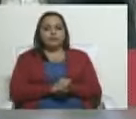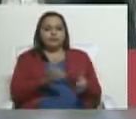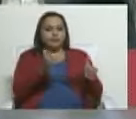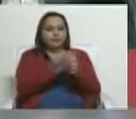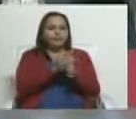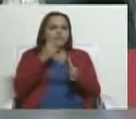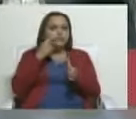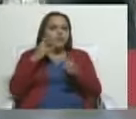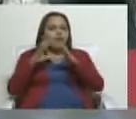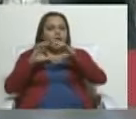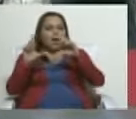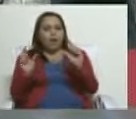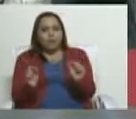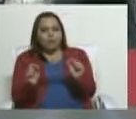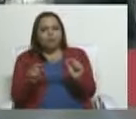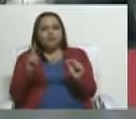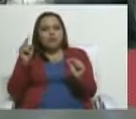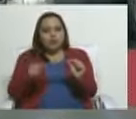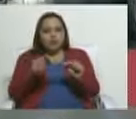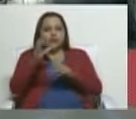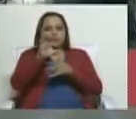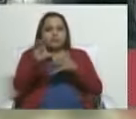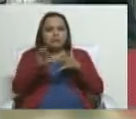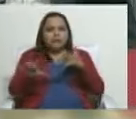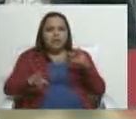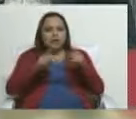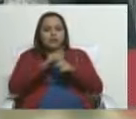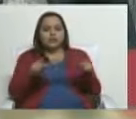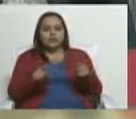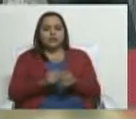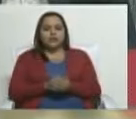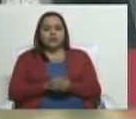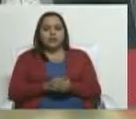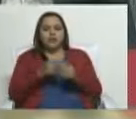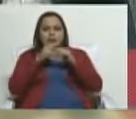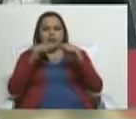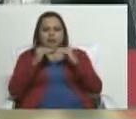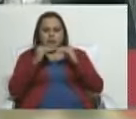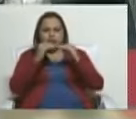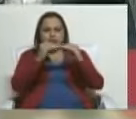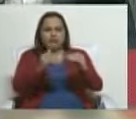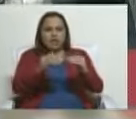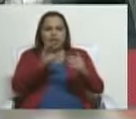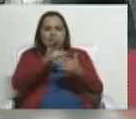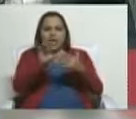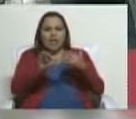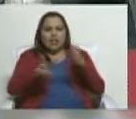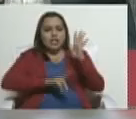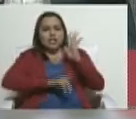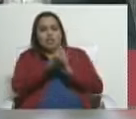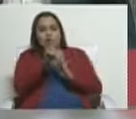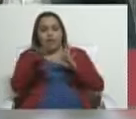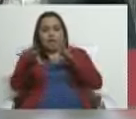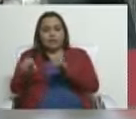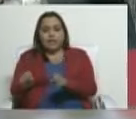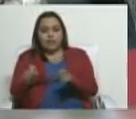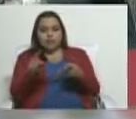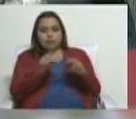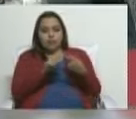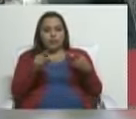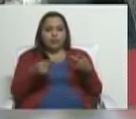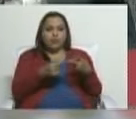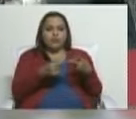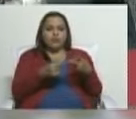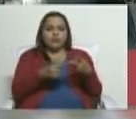fascismo japonés, ¿no? Que tiene otras características en este sentido, pero mantiene su carácter de desarrollo del capitalismo, mantiene su